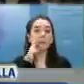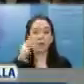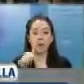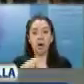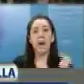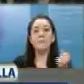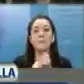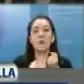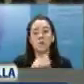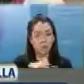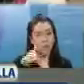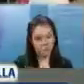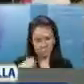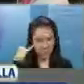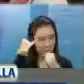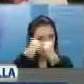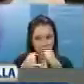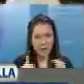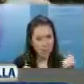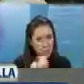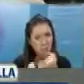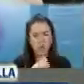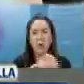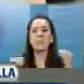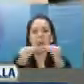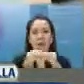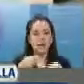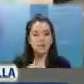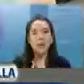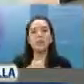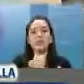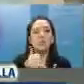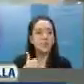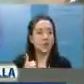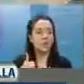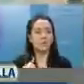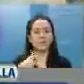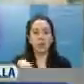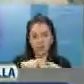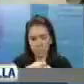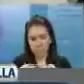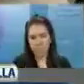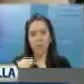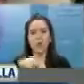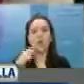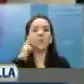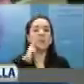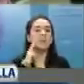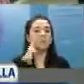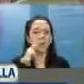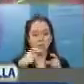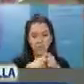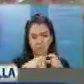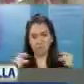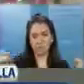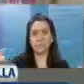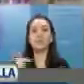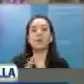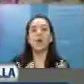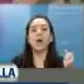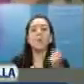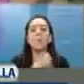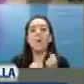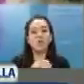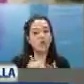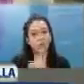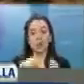establecer informaciones, veracidad de informaciones. Entonces, por un lado está todo un proceso judicial que ya venía en camino,